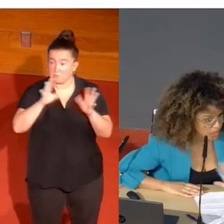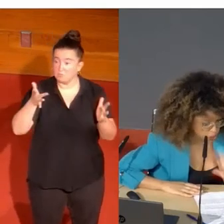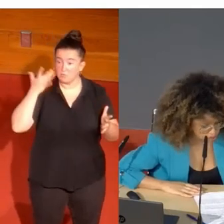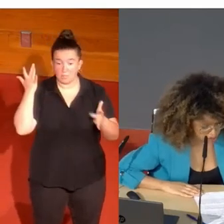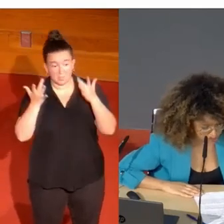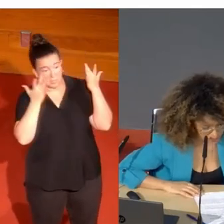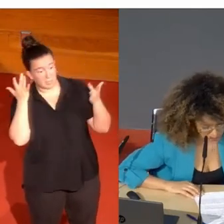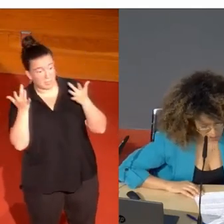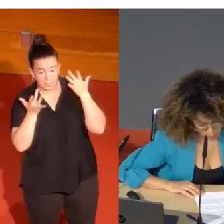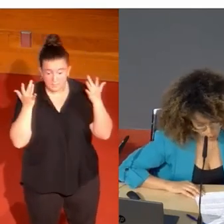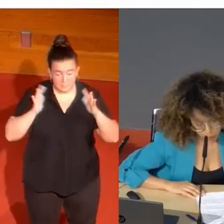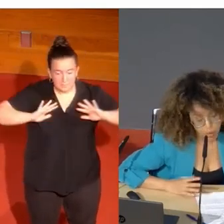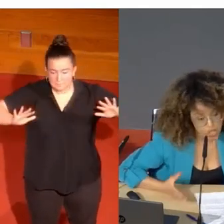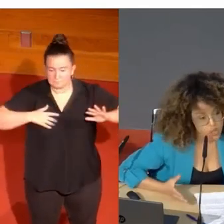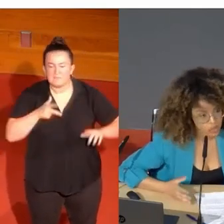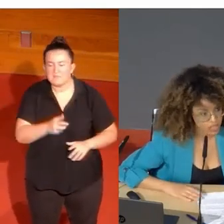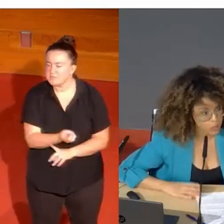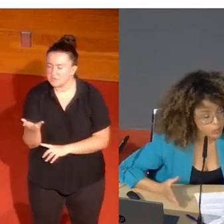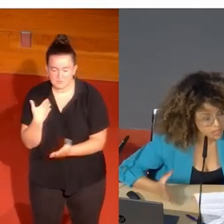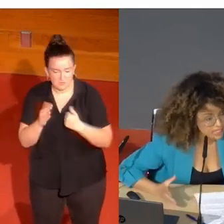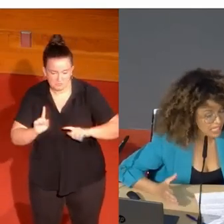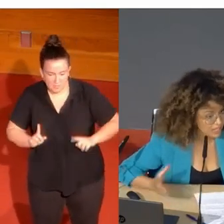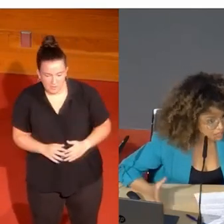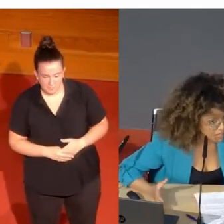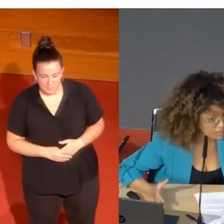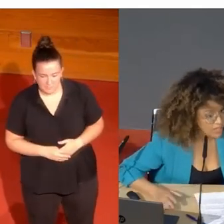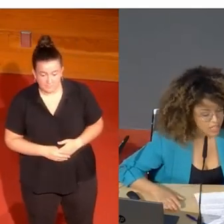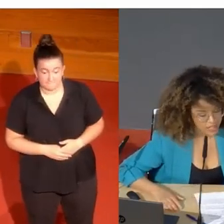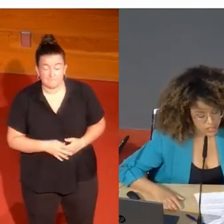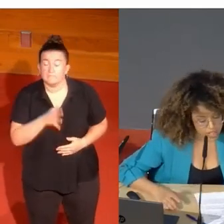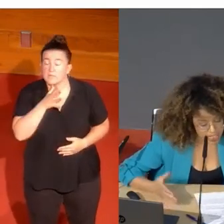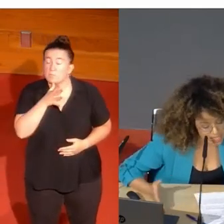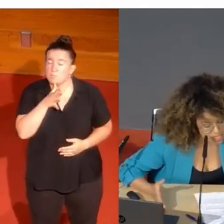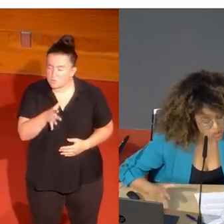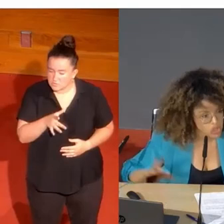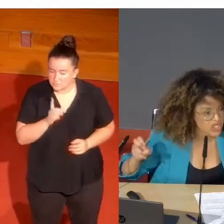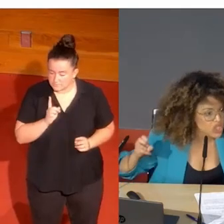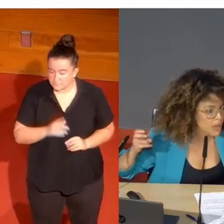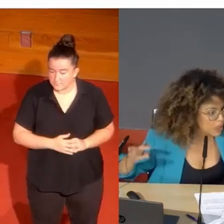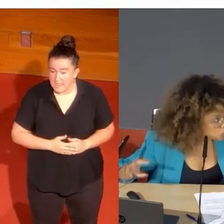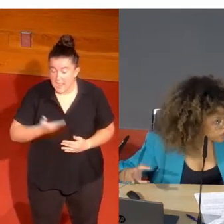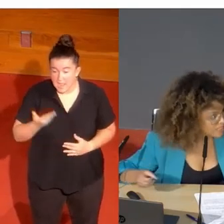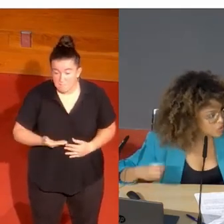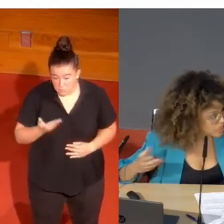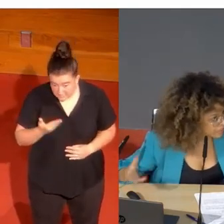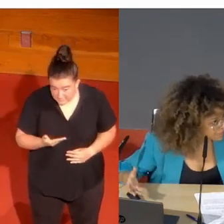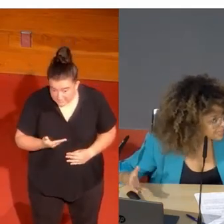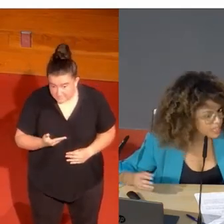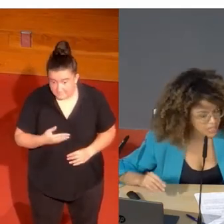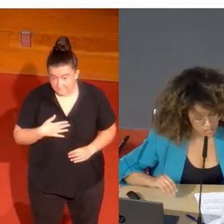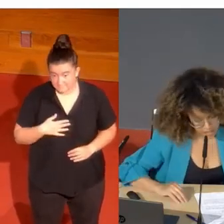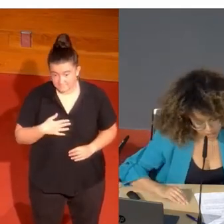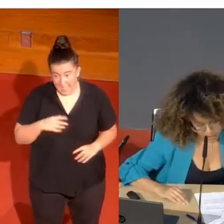derechos que que no se hable por lo por eso es muy importante alertar y no creerse esos signos de apertura que nos